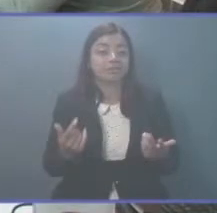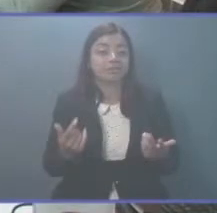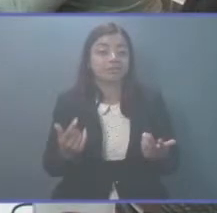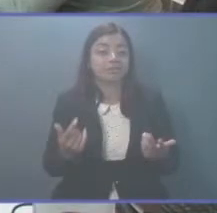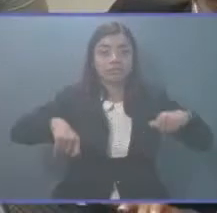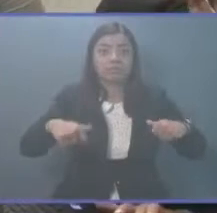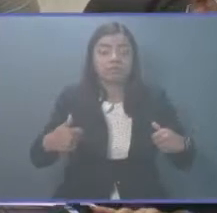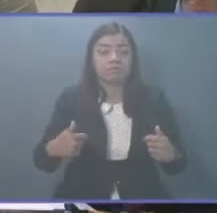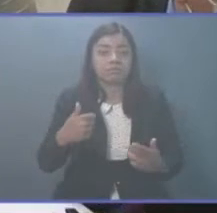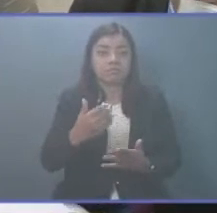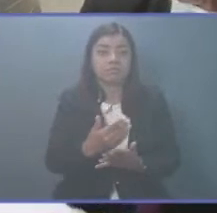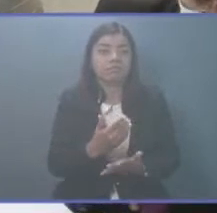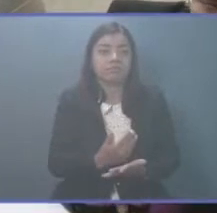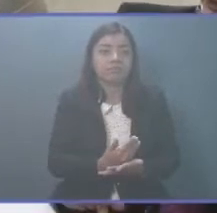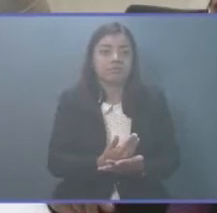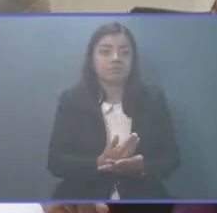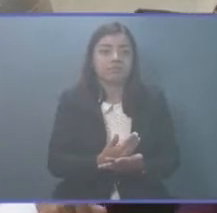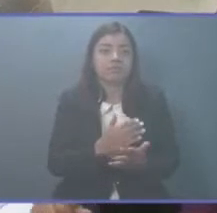ya recibió